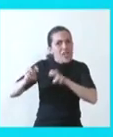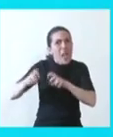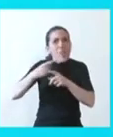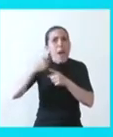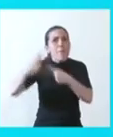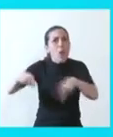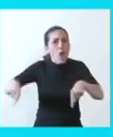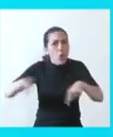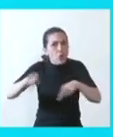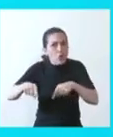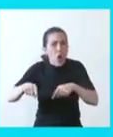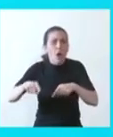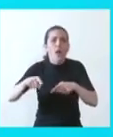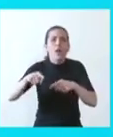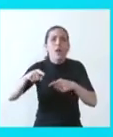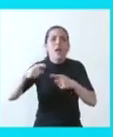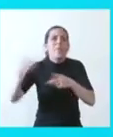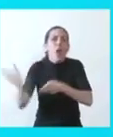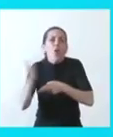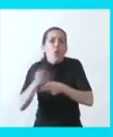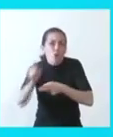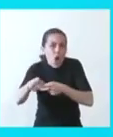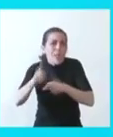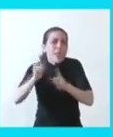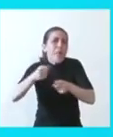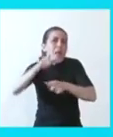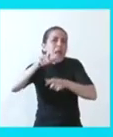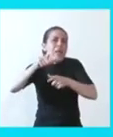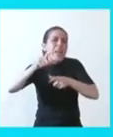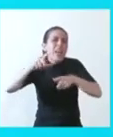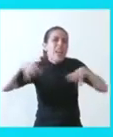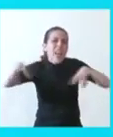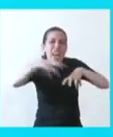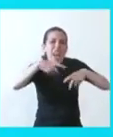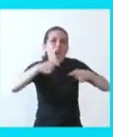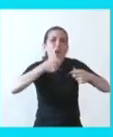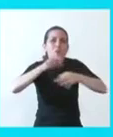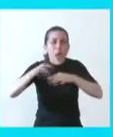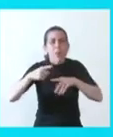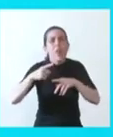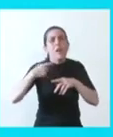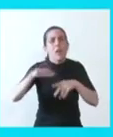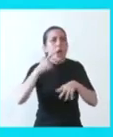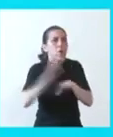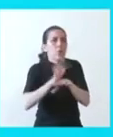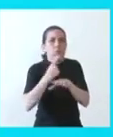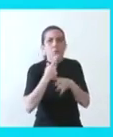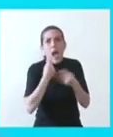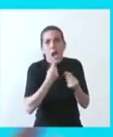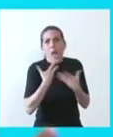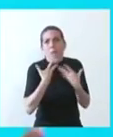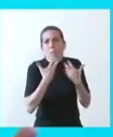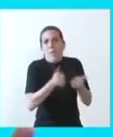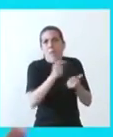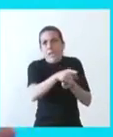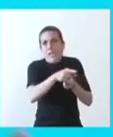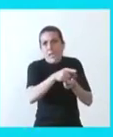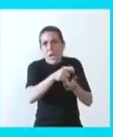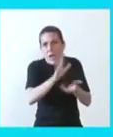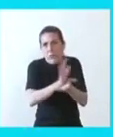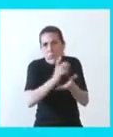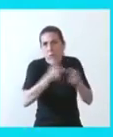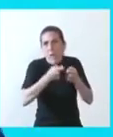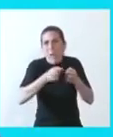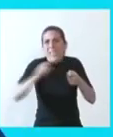y sobre los que lo venden. Ahí también estamos aplicando la Ley de Defensa de la Competencia y no vamos a